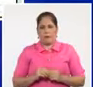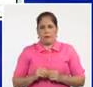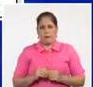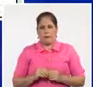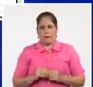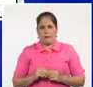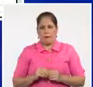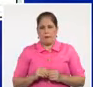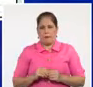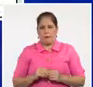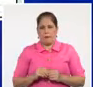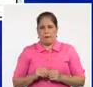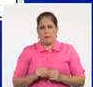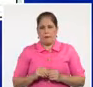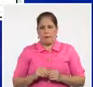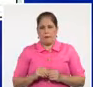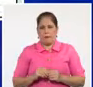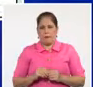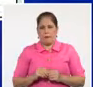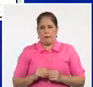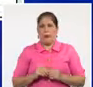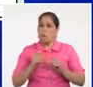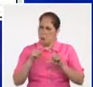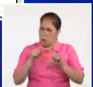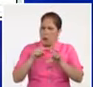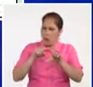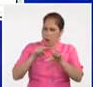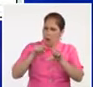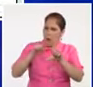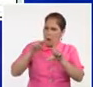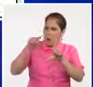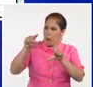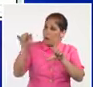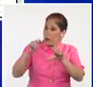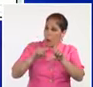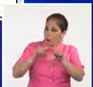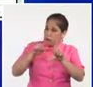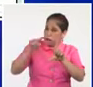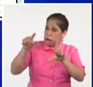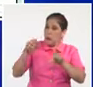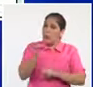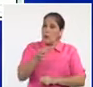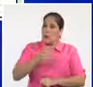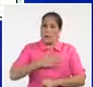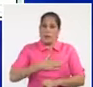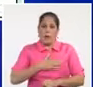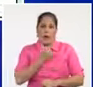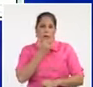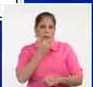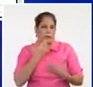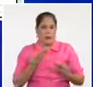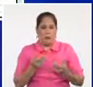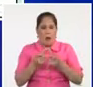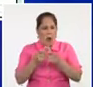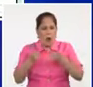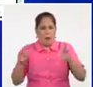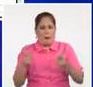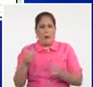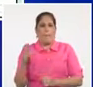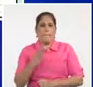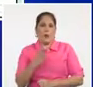la curva, con una tendencia al incremento, y los municipios más afectados,